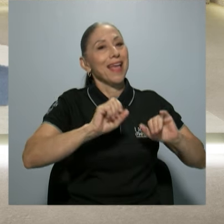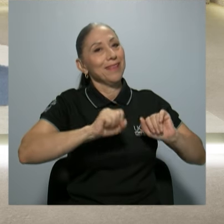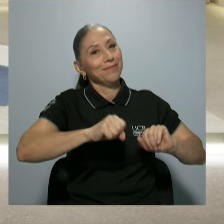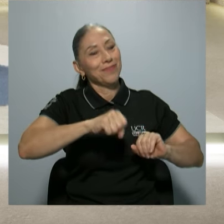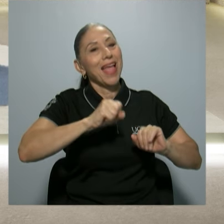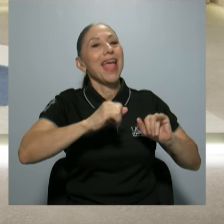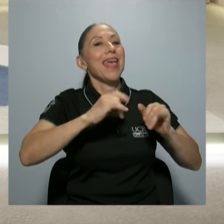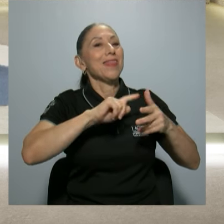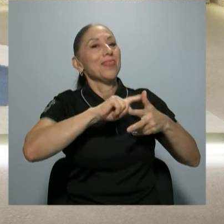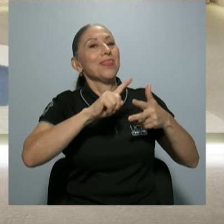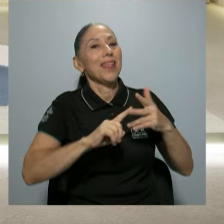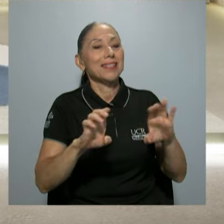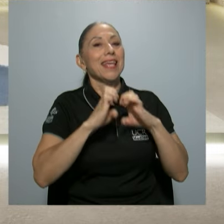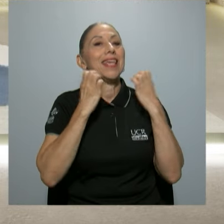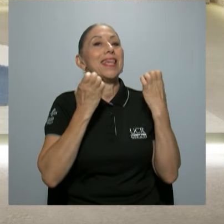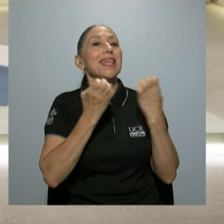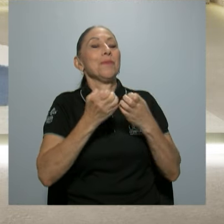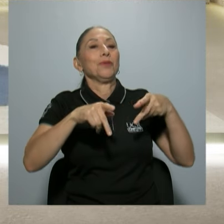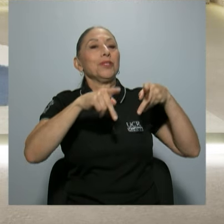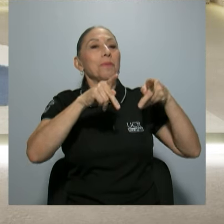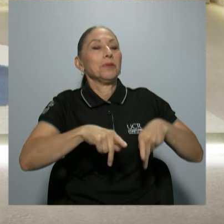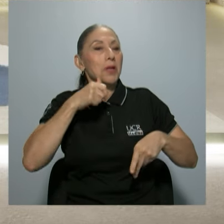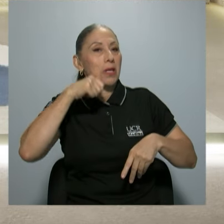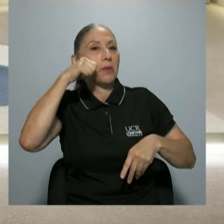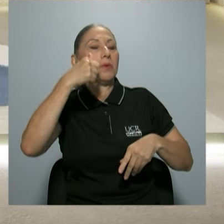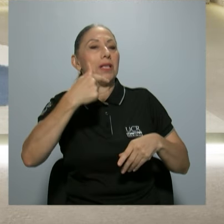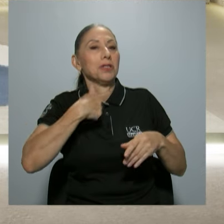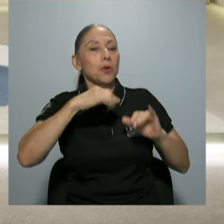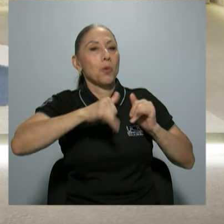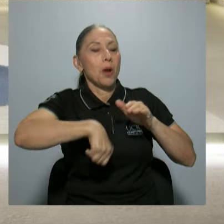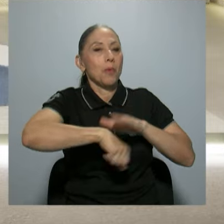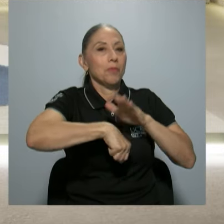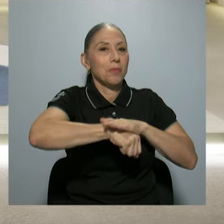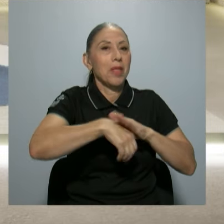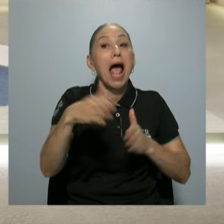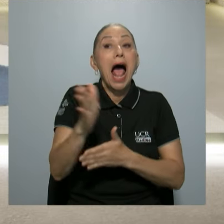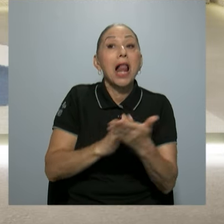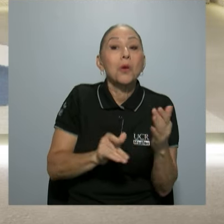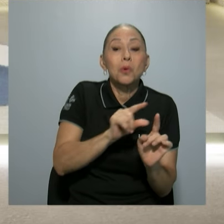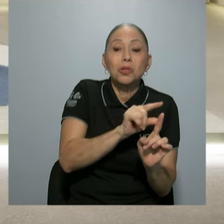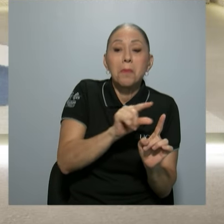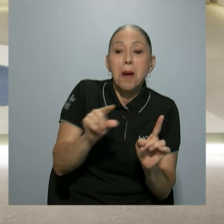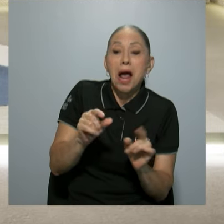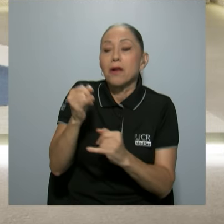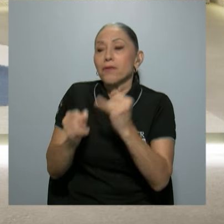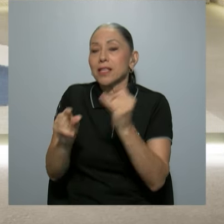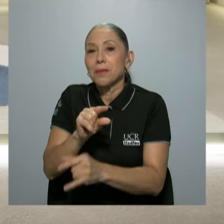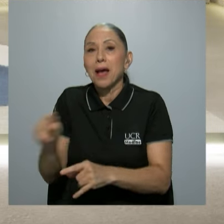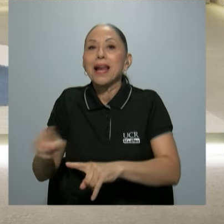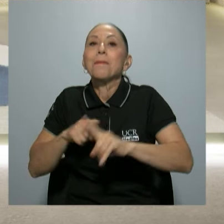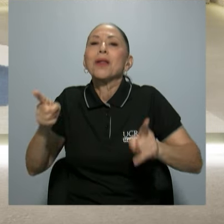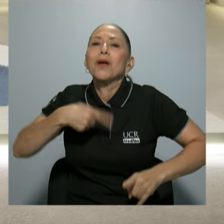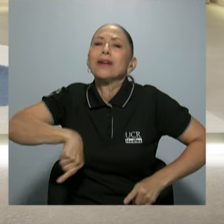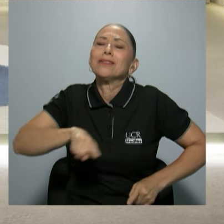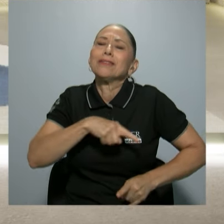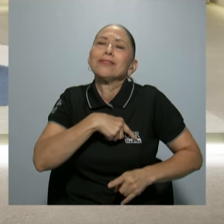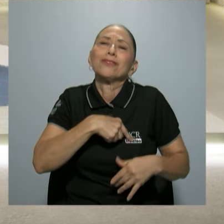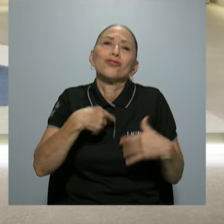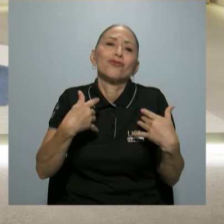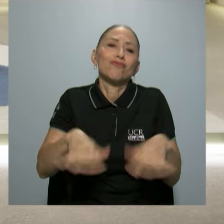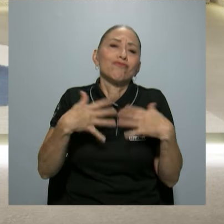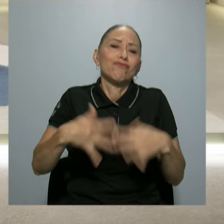veteranos. Pero bueno, unos entre semana, otros en fin de semana, pero soy súper, como decimos los ticos, súper mejenguerísimo.